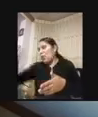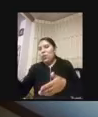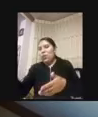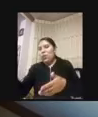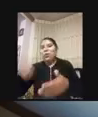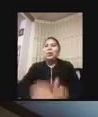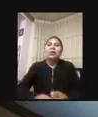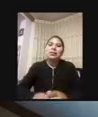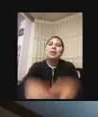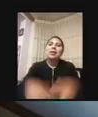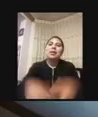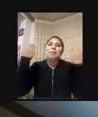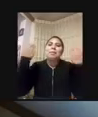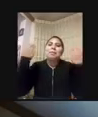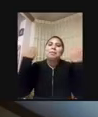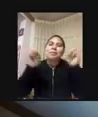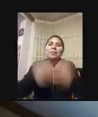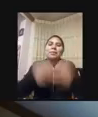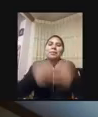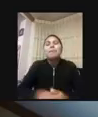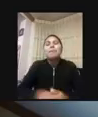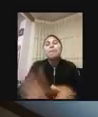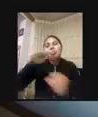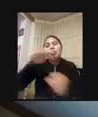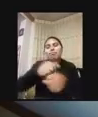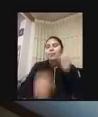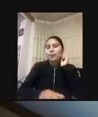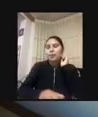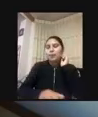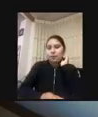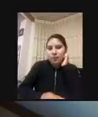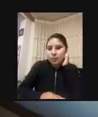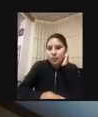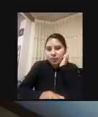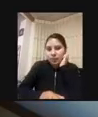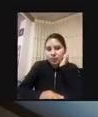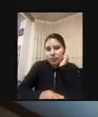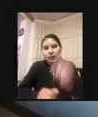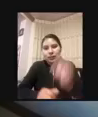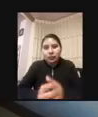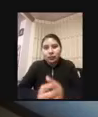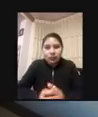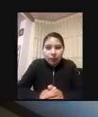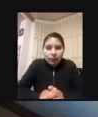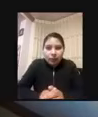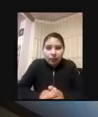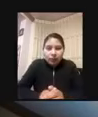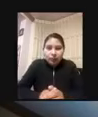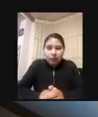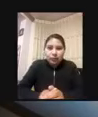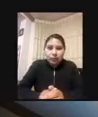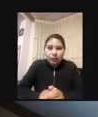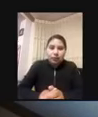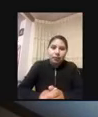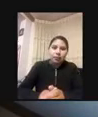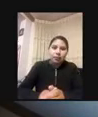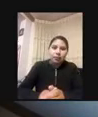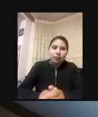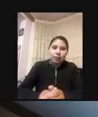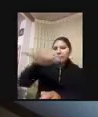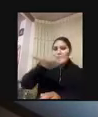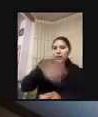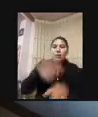Entonces, trabajamos de esa manera. Siguiente, por favor. También trabajamos las actividades manuales, ¿no?